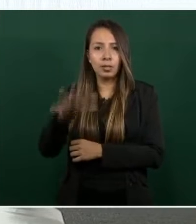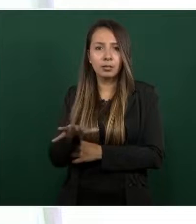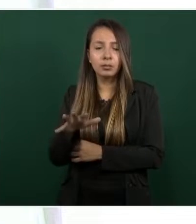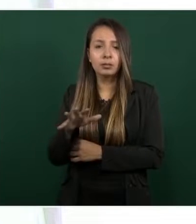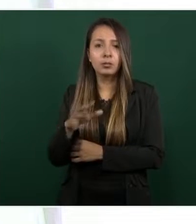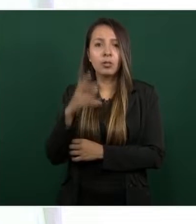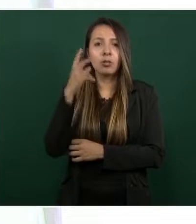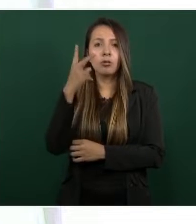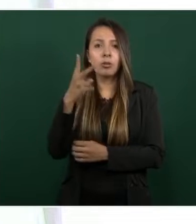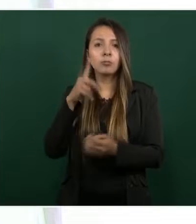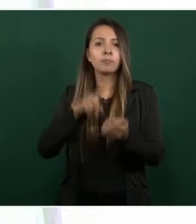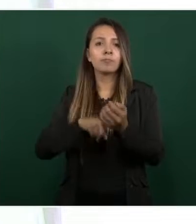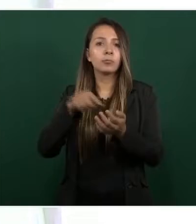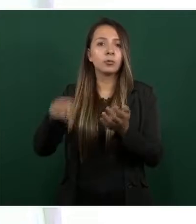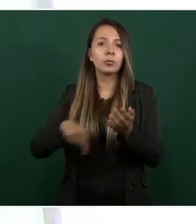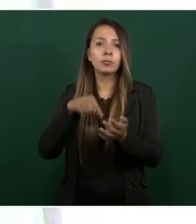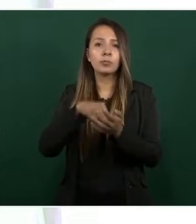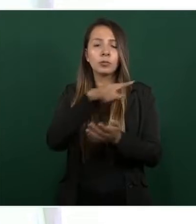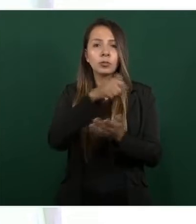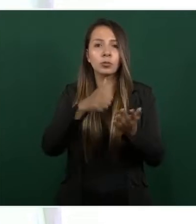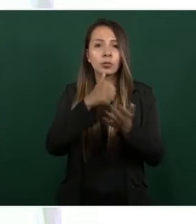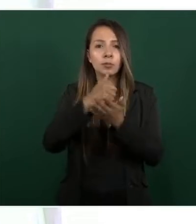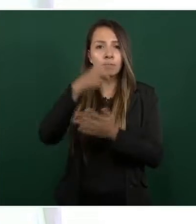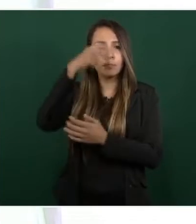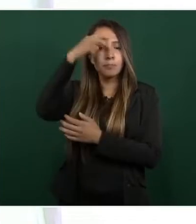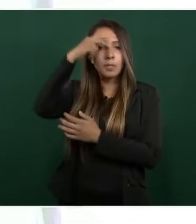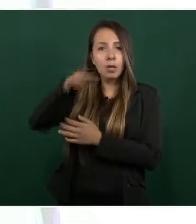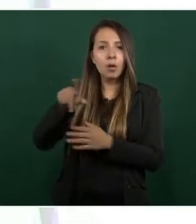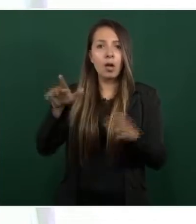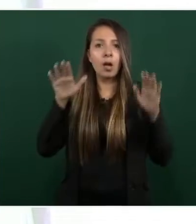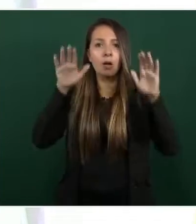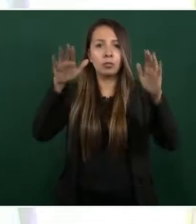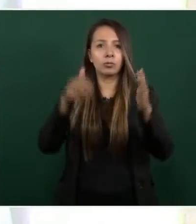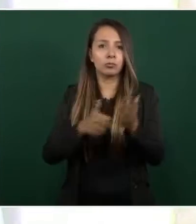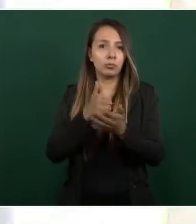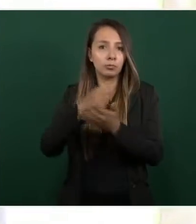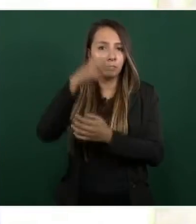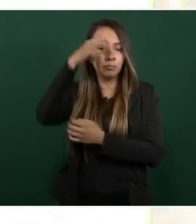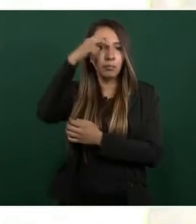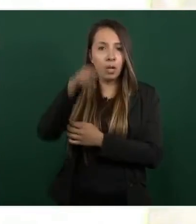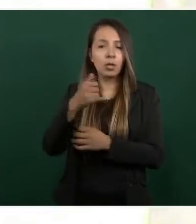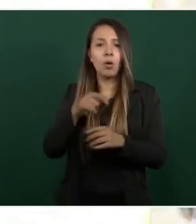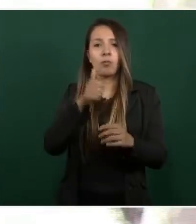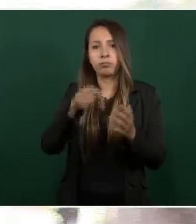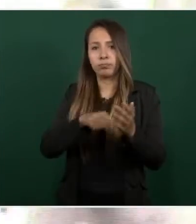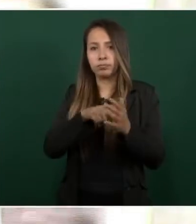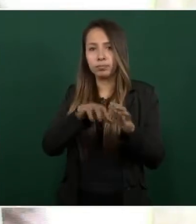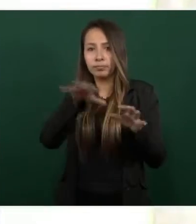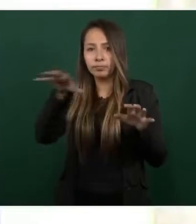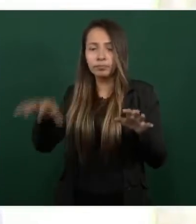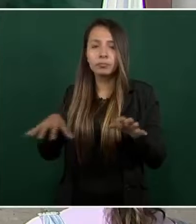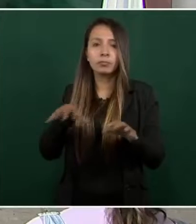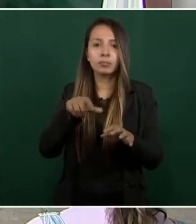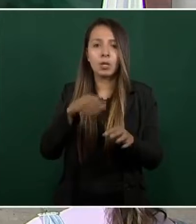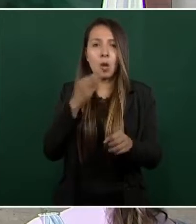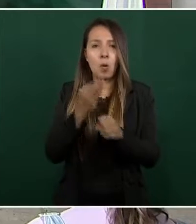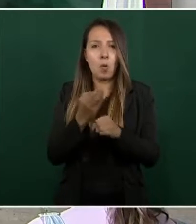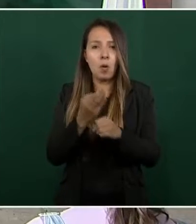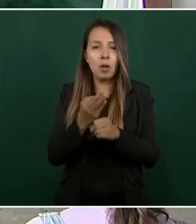la Ciudad de México, en Pantaco y en el aeropuerto de la Ciudad de México. La recaudación que se ha hecho hasta la fecha,